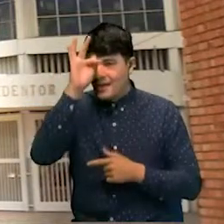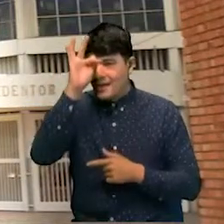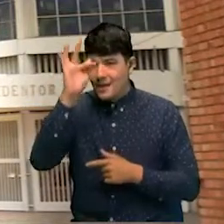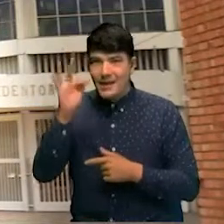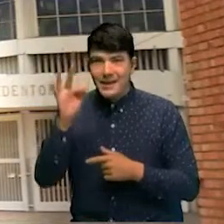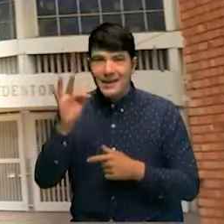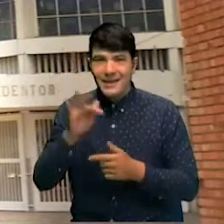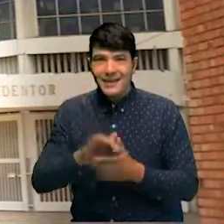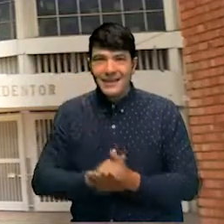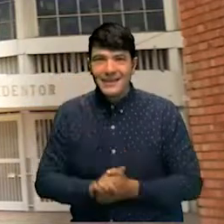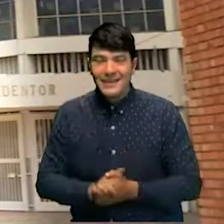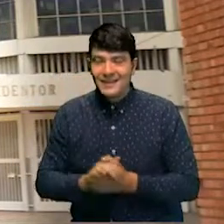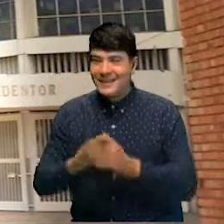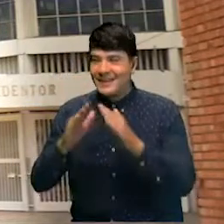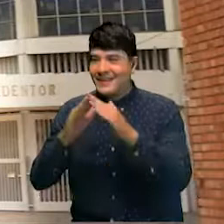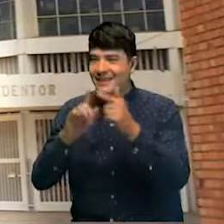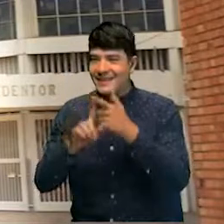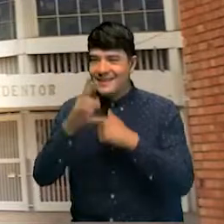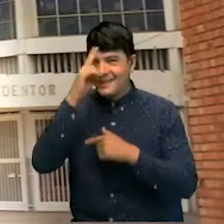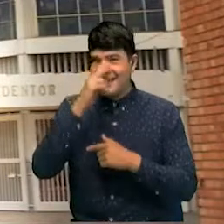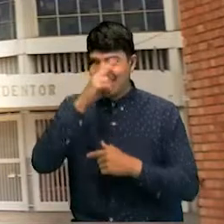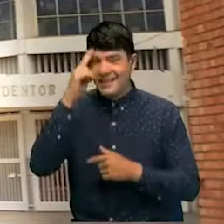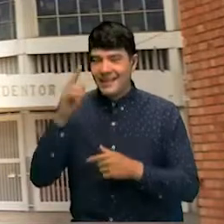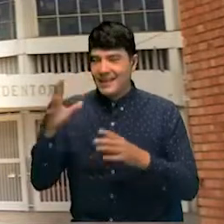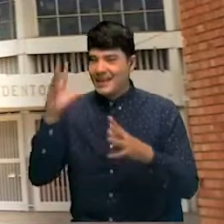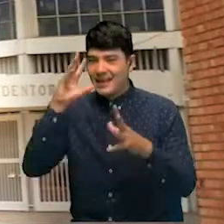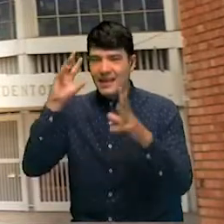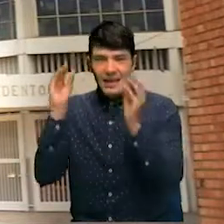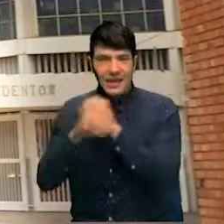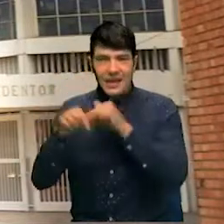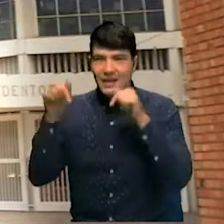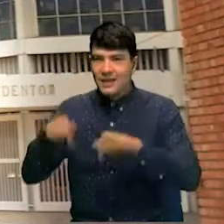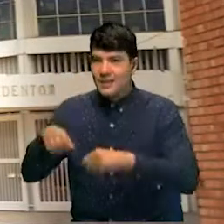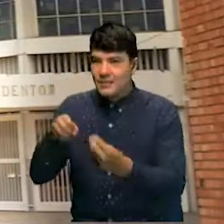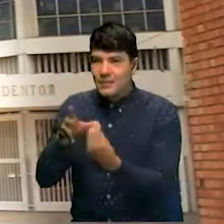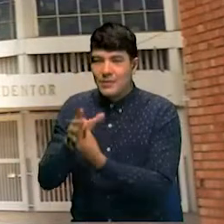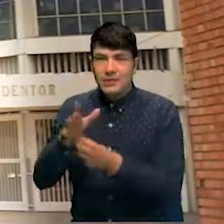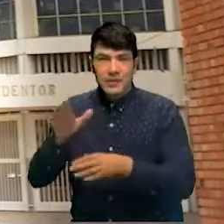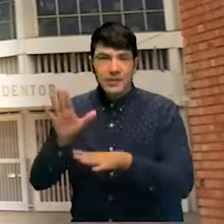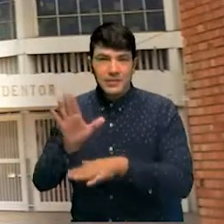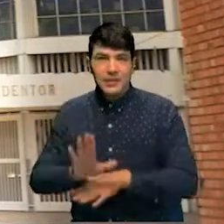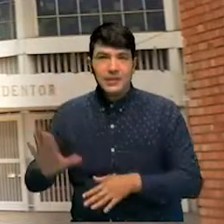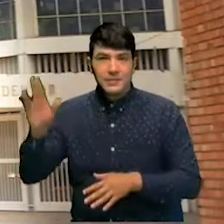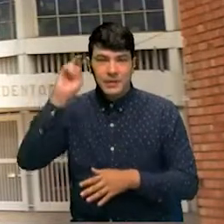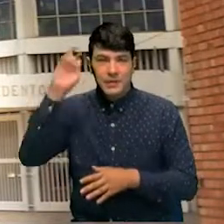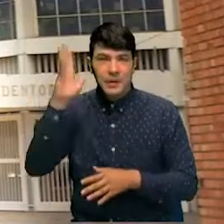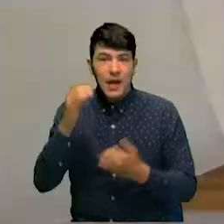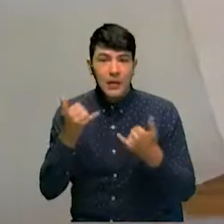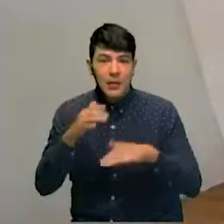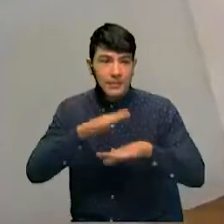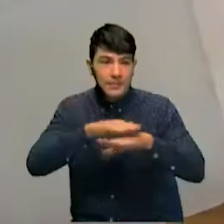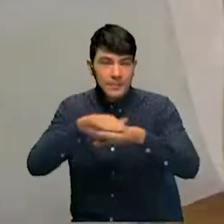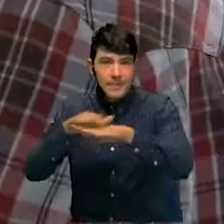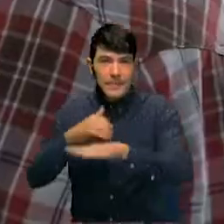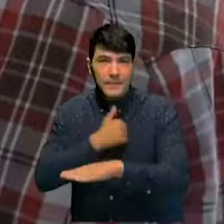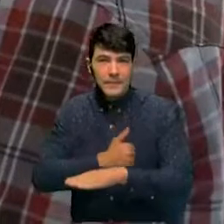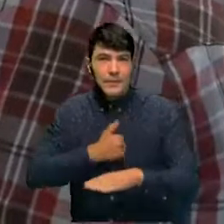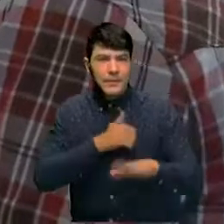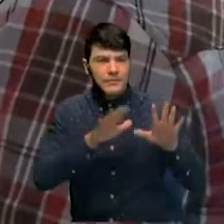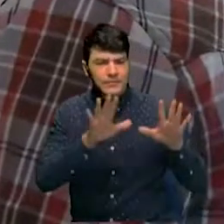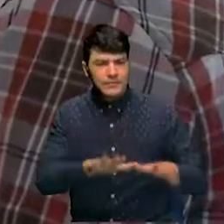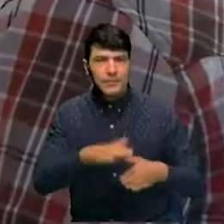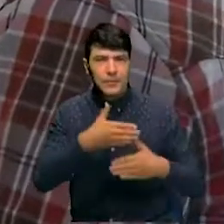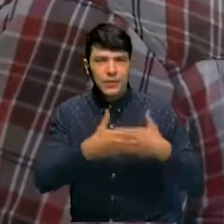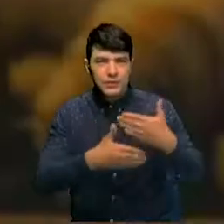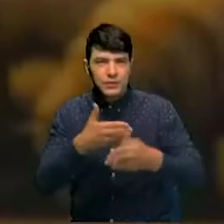el departamento norte de Santander. También el llamado es a un cese al fuego para los próximos comicios electorales. Con un contundente